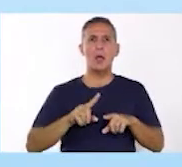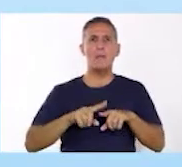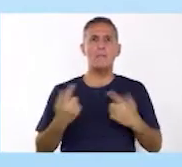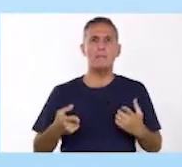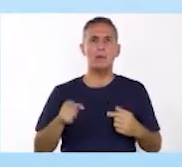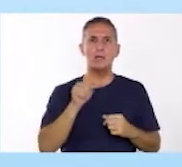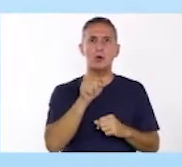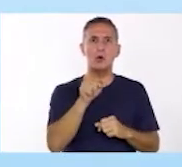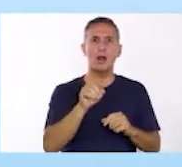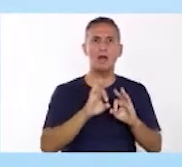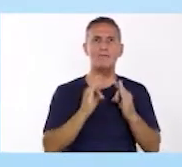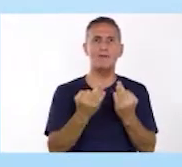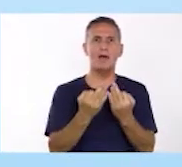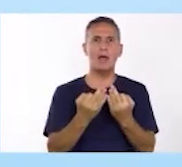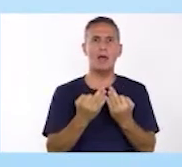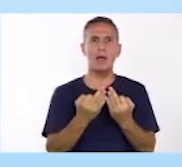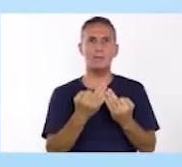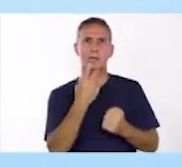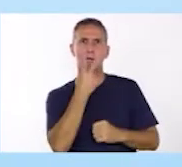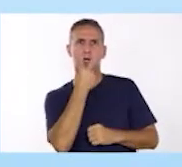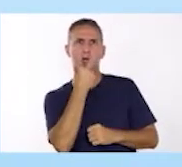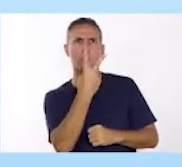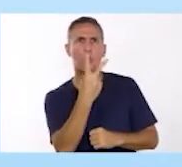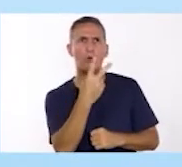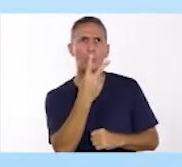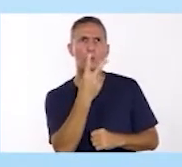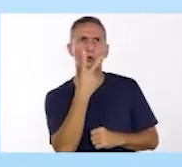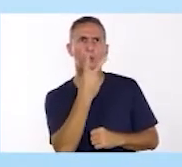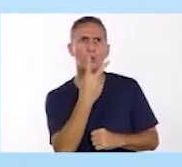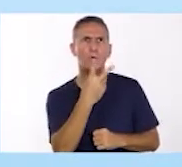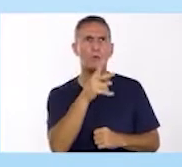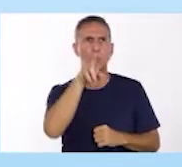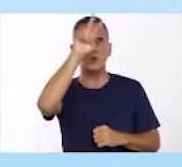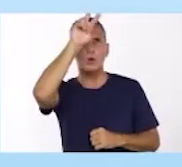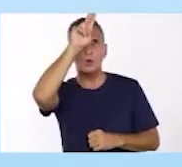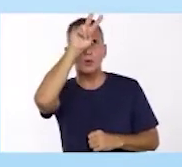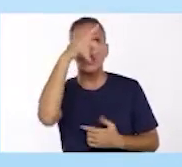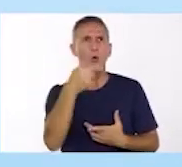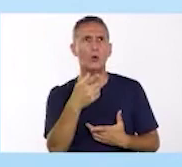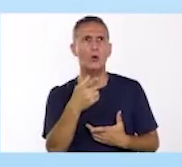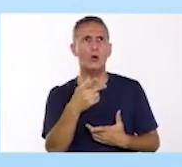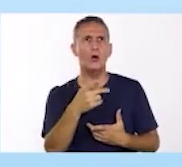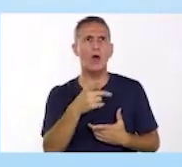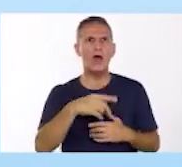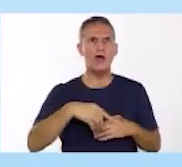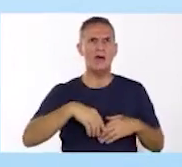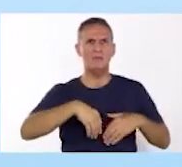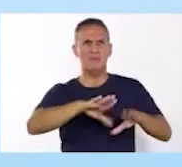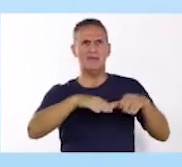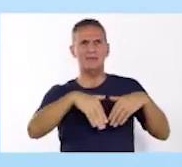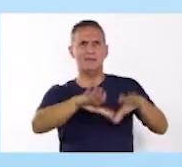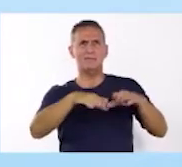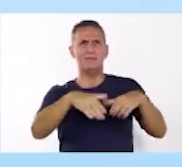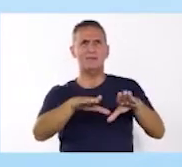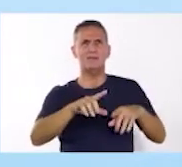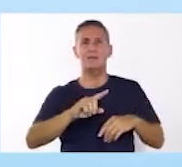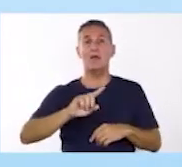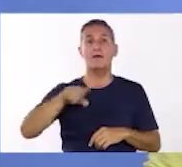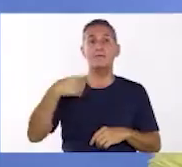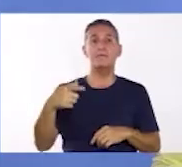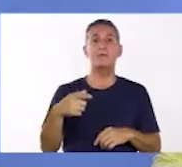estos ante tan monstruosa aparición lo devuelven a ella, donde acabará